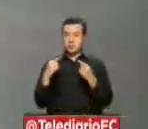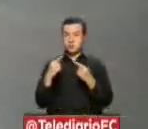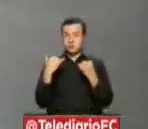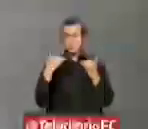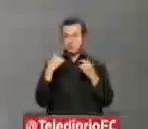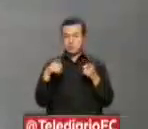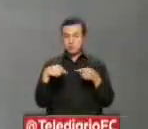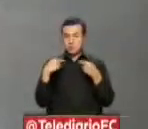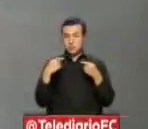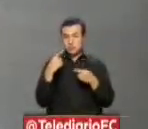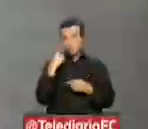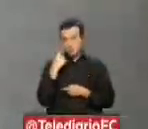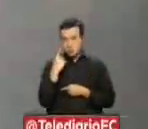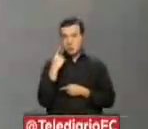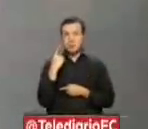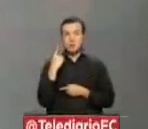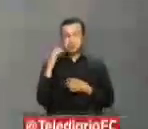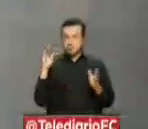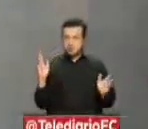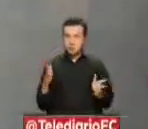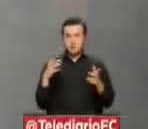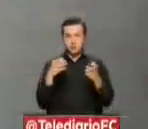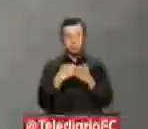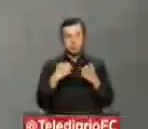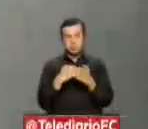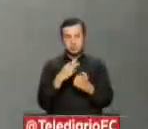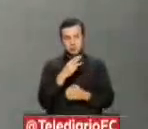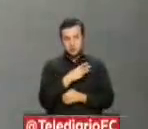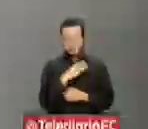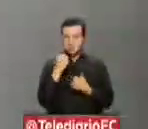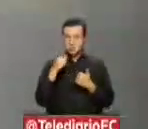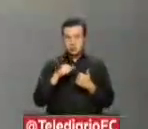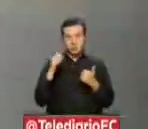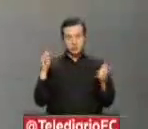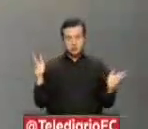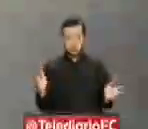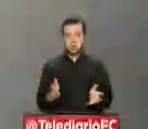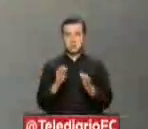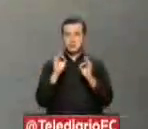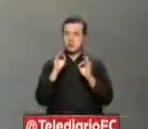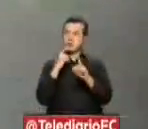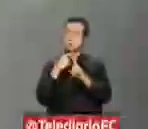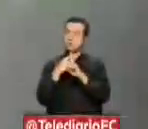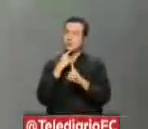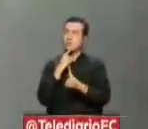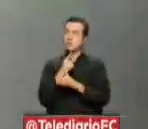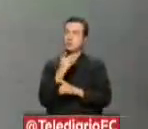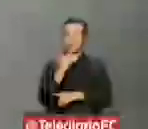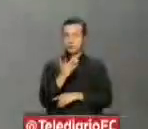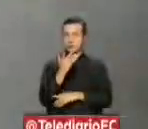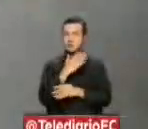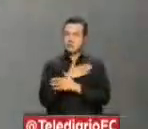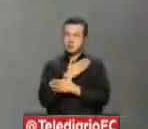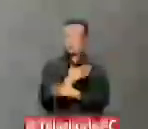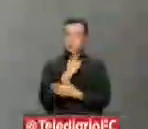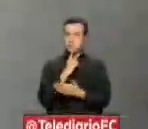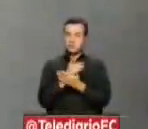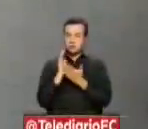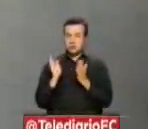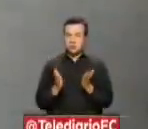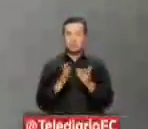partido que se viene? Ahí, alentando siempre al equipo, en las buenas y en las malas, como debe ser. En buena hora, la felicito. Adelante,